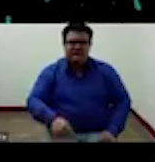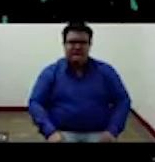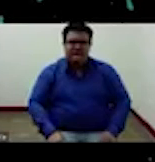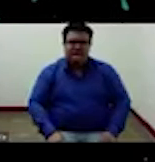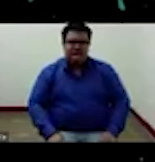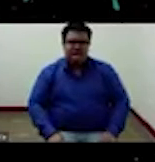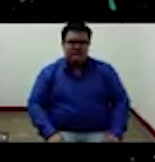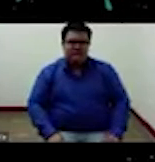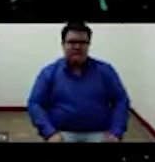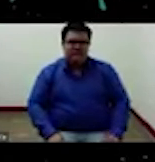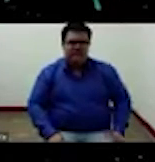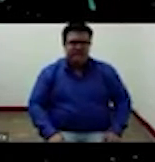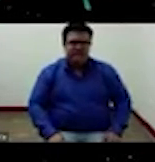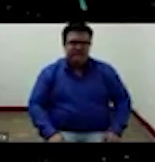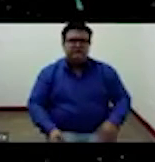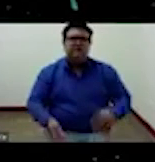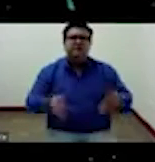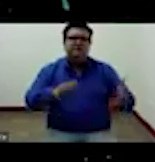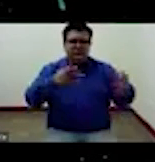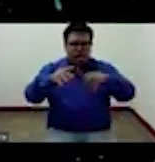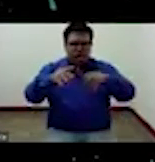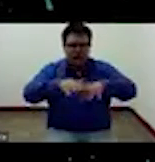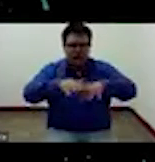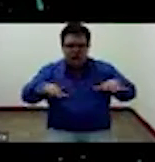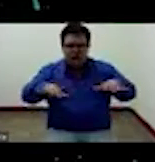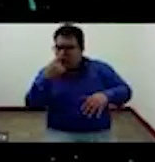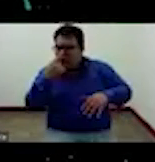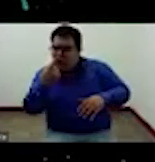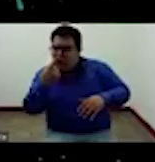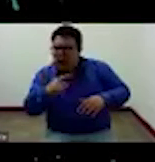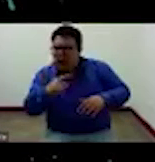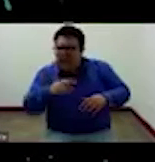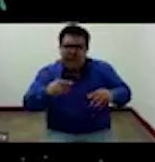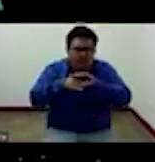habitando un poquito esta experiencia sonora.